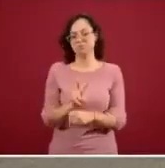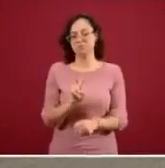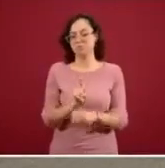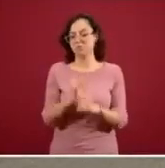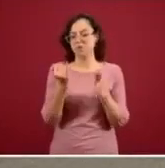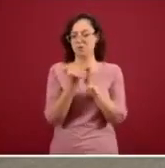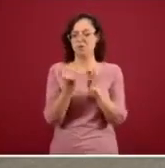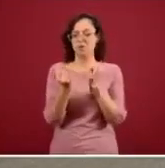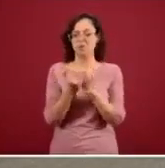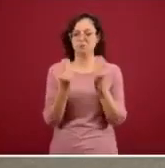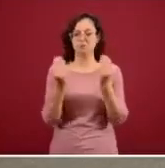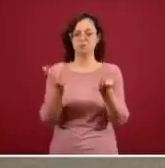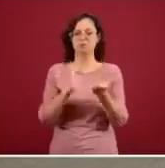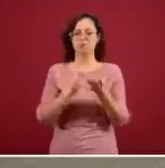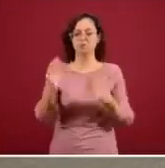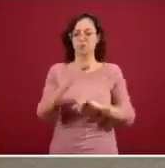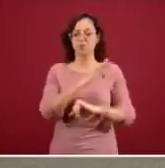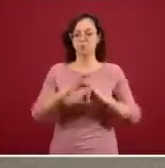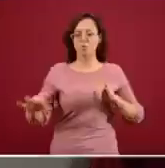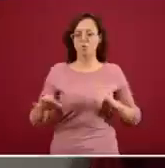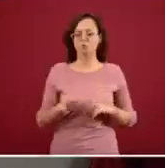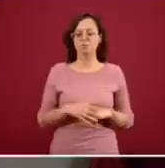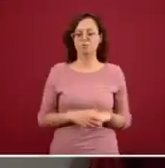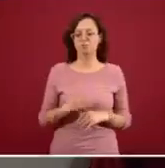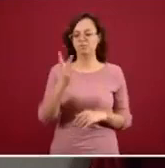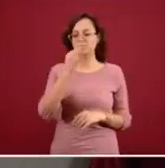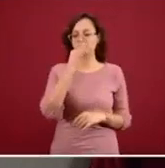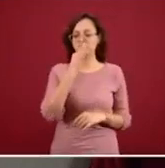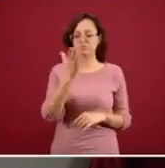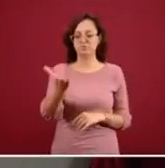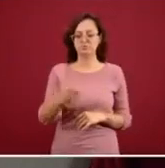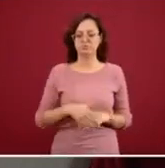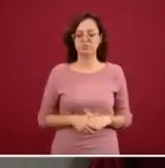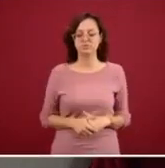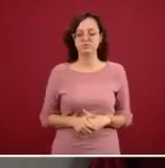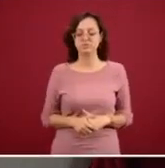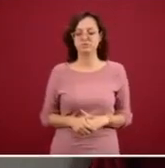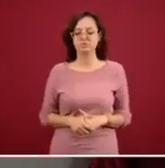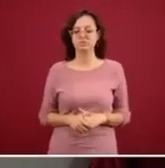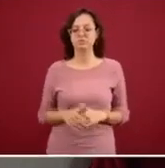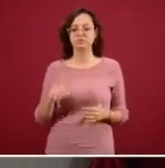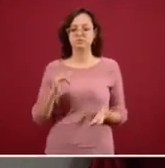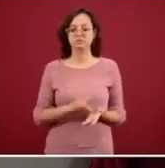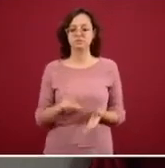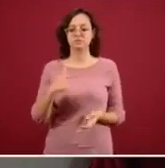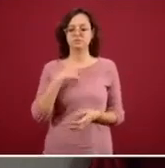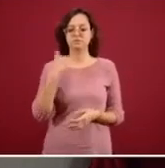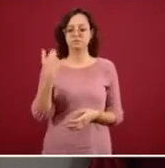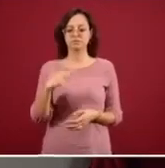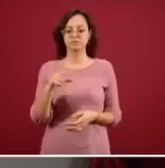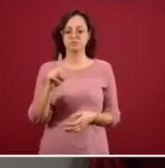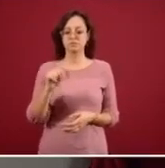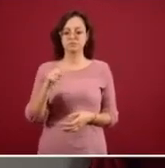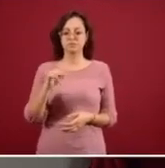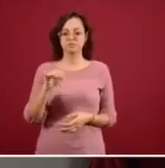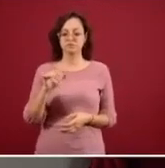medidas. Muchas gracias. La última pregunta. Nos quedan 2 minutos, ¿verdad? Gracias, doctor. Daniela Pastrana, de Pie de